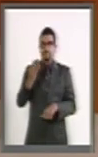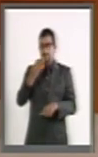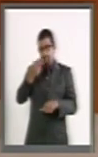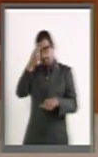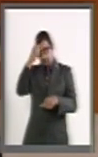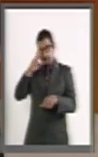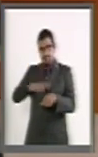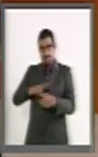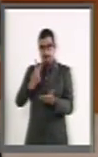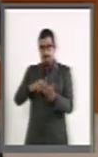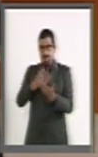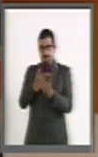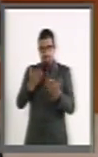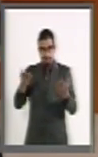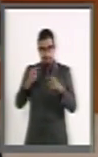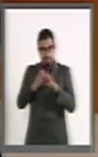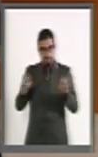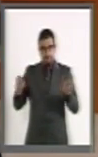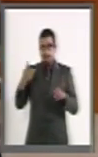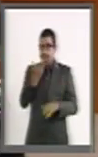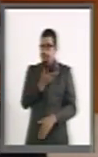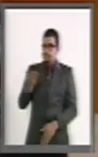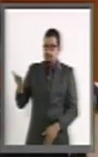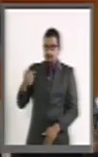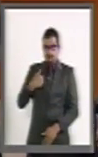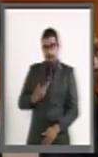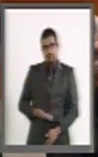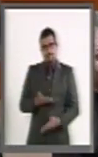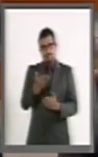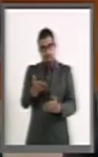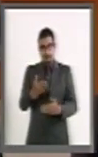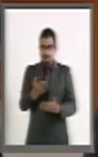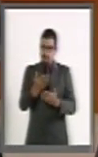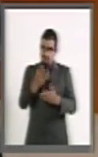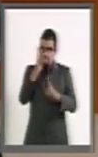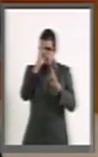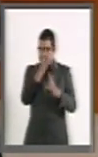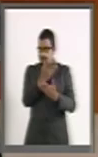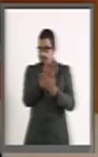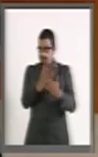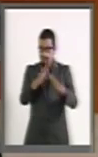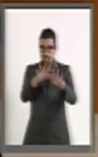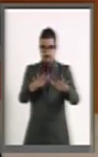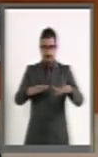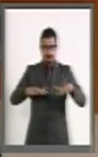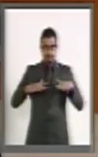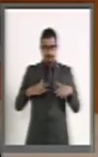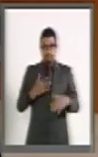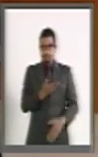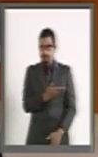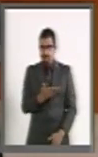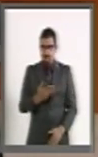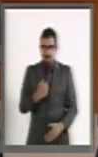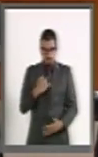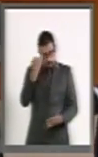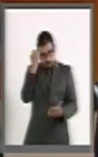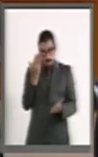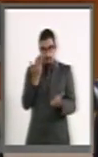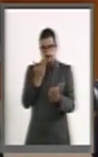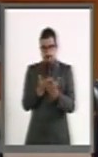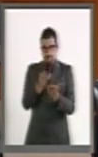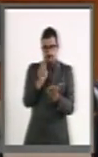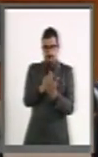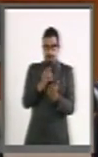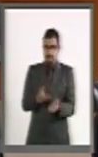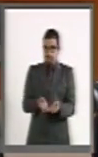directiva, comparezco ante esta honorable asamblea para presentar y poner a